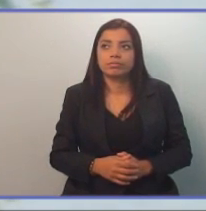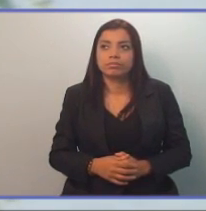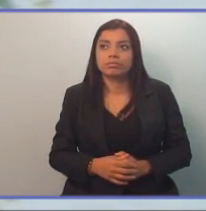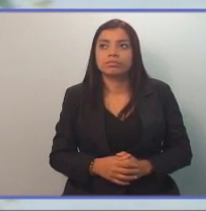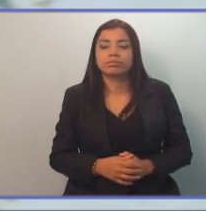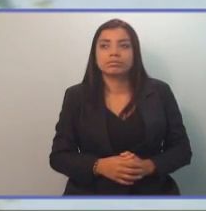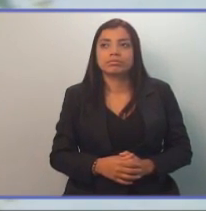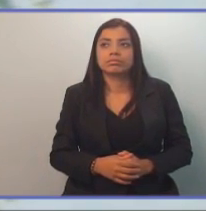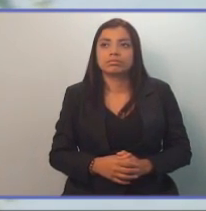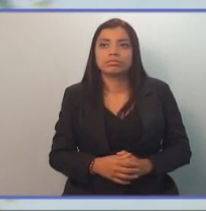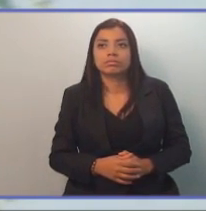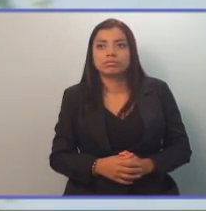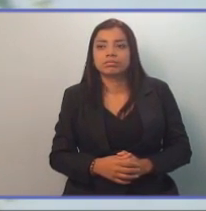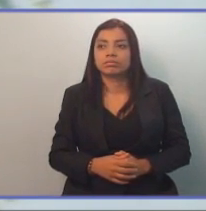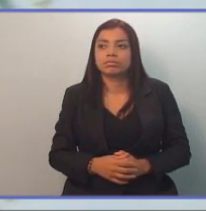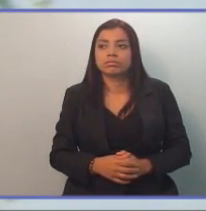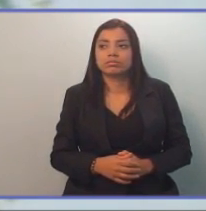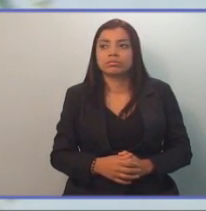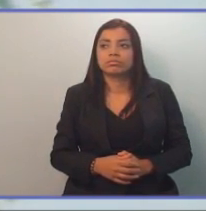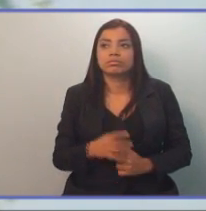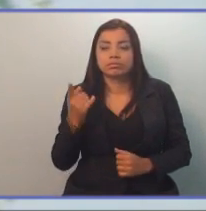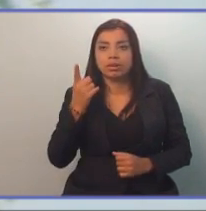La pregunta es bien específica.